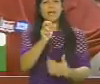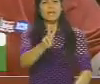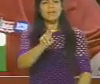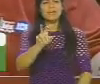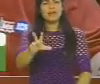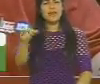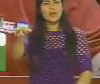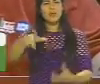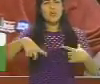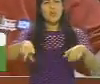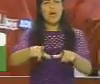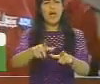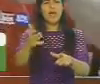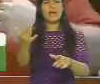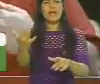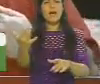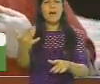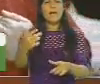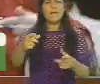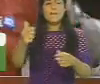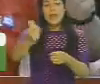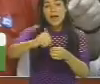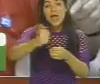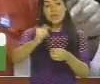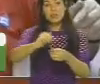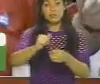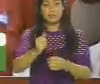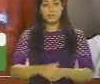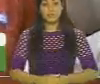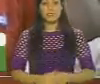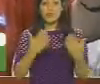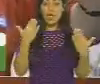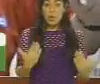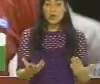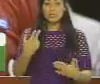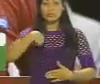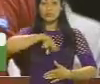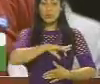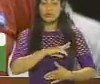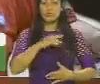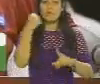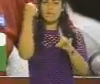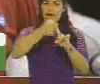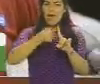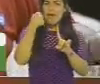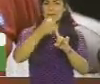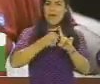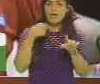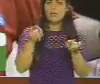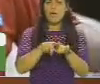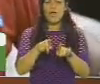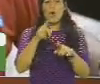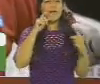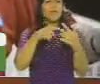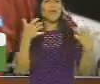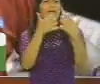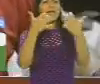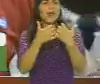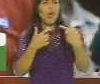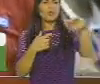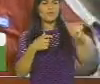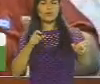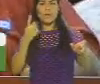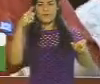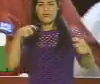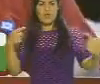sobre el lago de Maracaibo, y ahorita nosotros estamos en la batalla, pero no en la batalla de pelear hombre a hombre con un